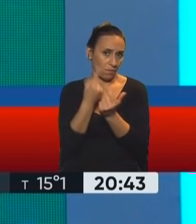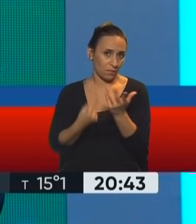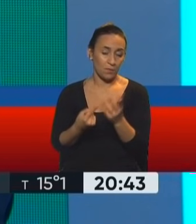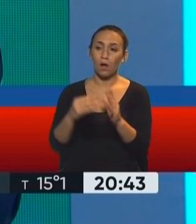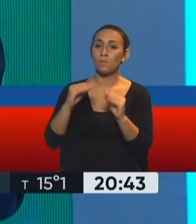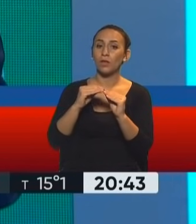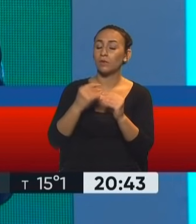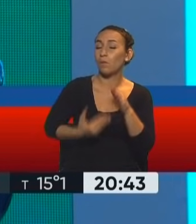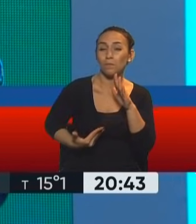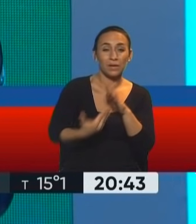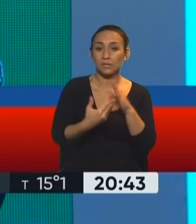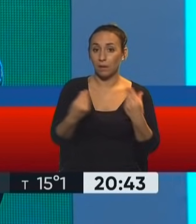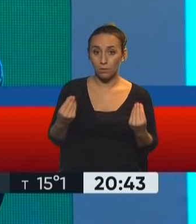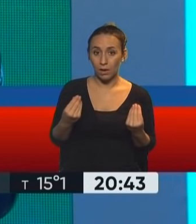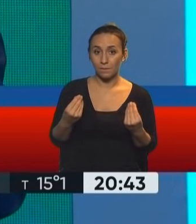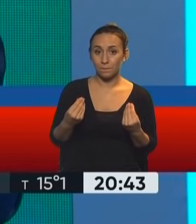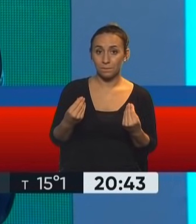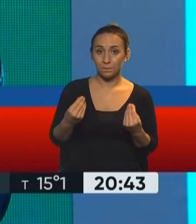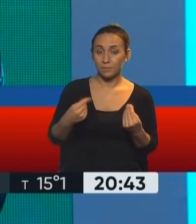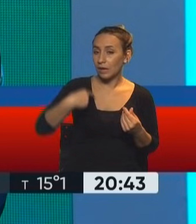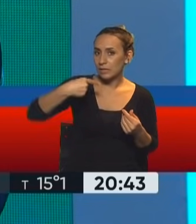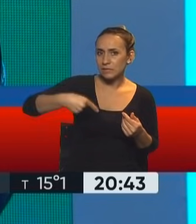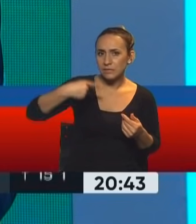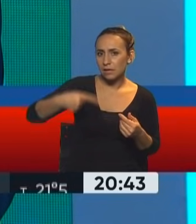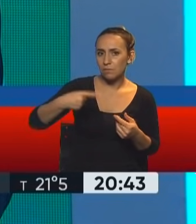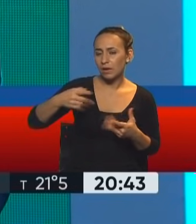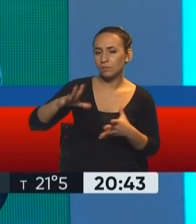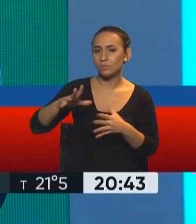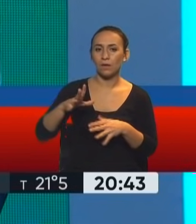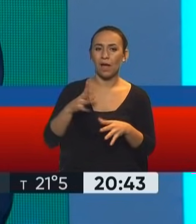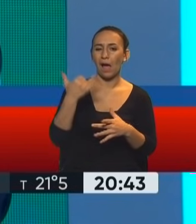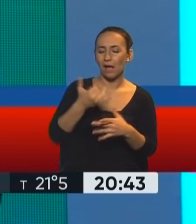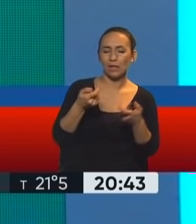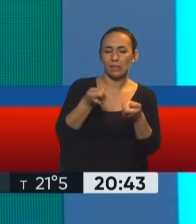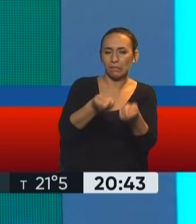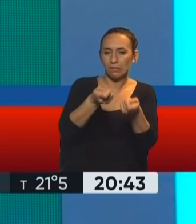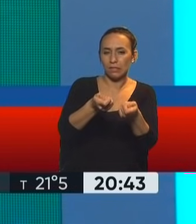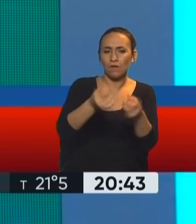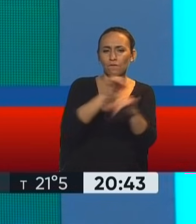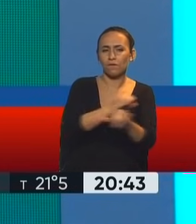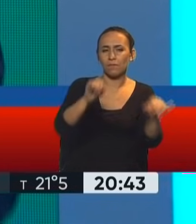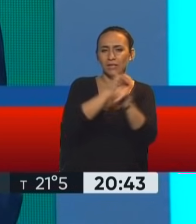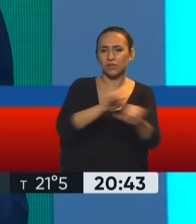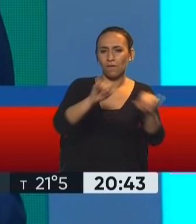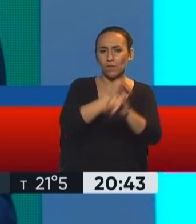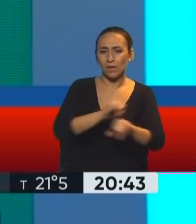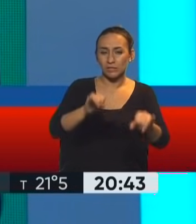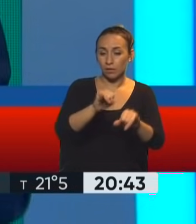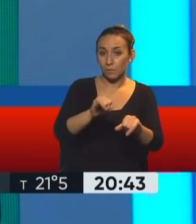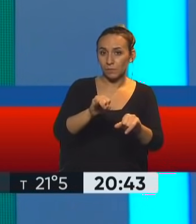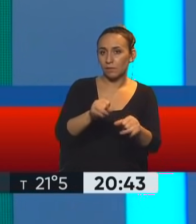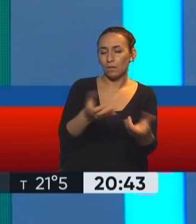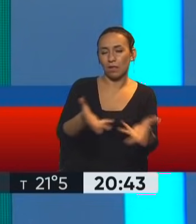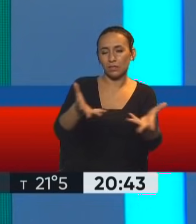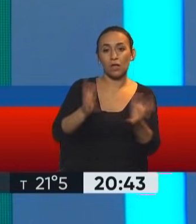motivo fundamental? Que todo el tiempo se trabaja para el odio. Hay medios como La Nación Más, por ejemplo,